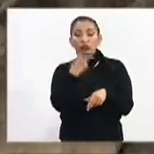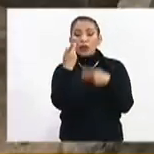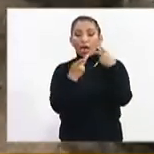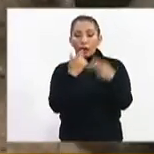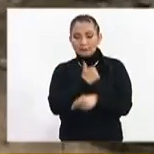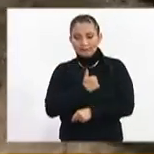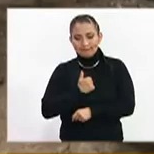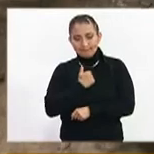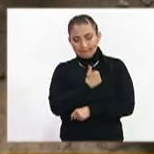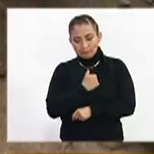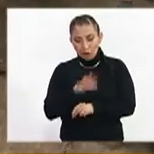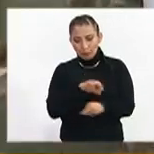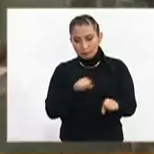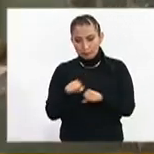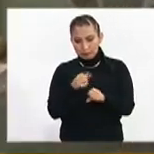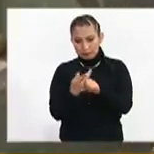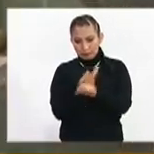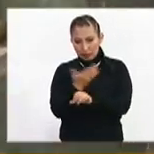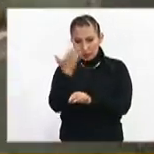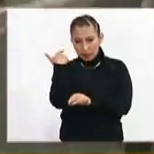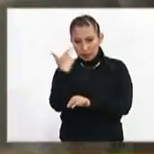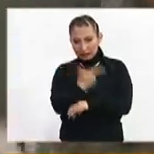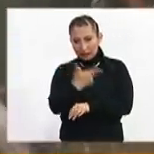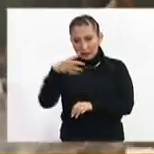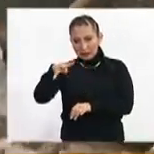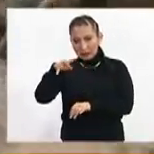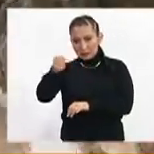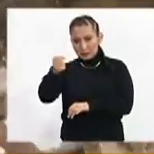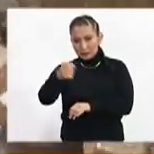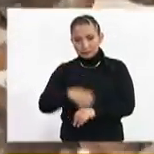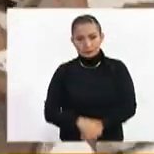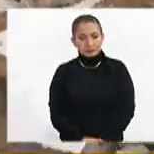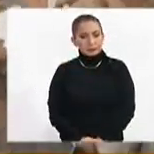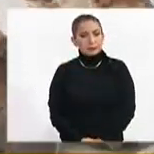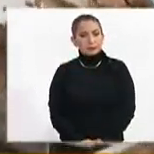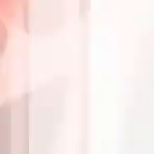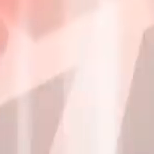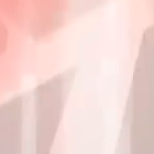sus condolencias por los terremotos del 7 y 19 de septiembre.